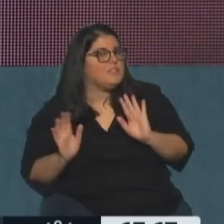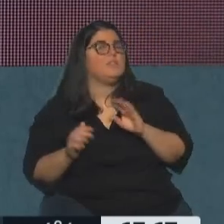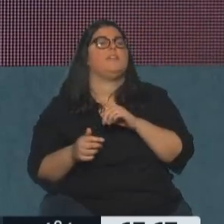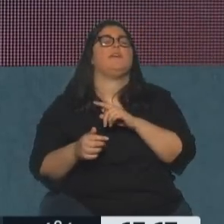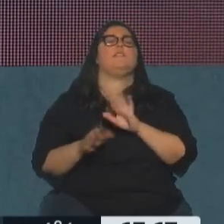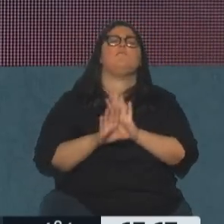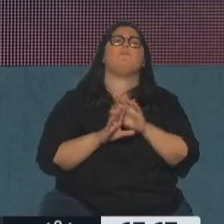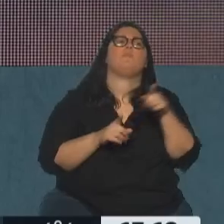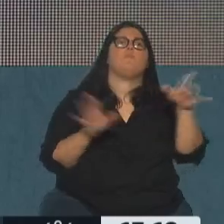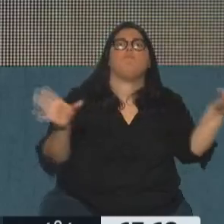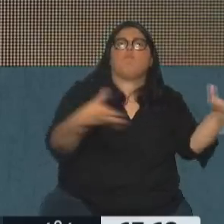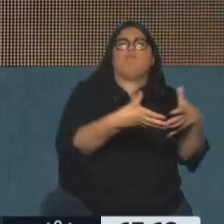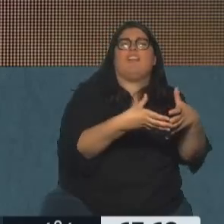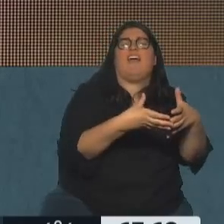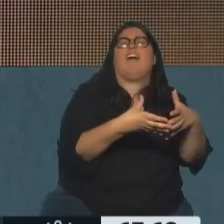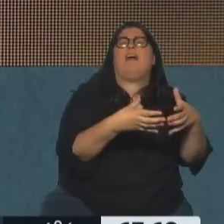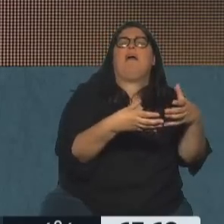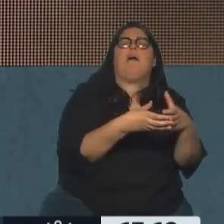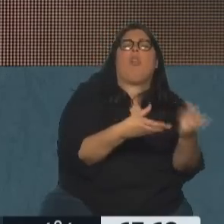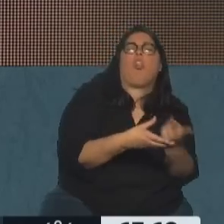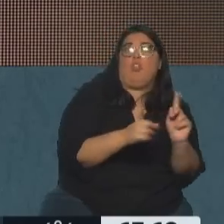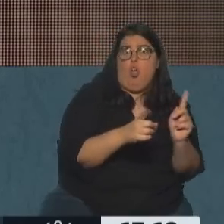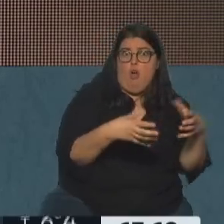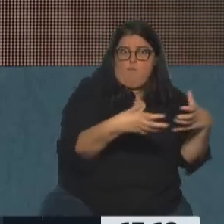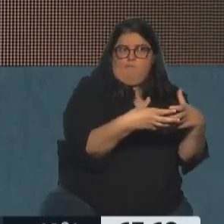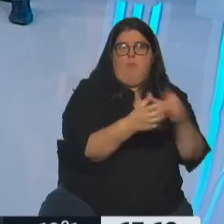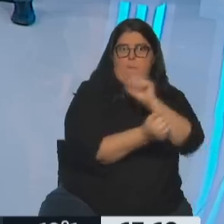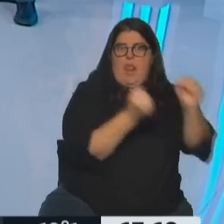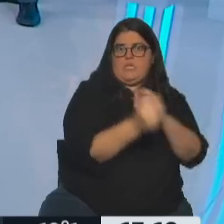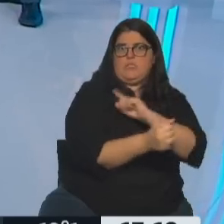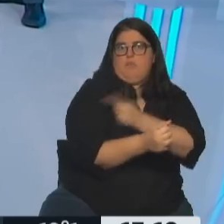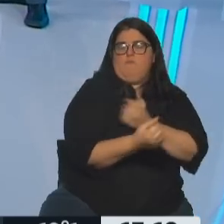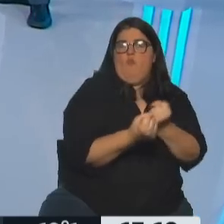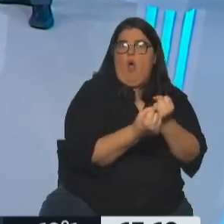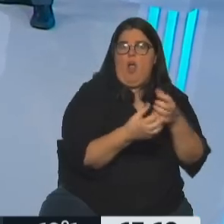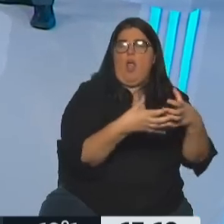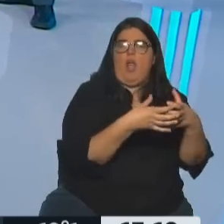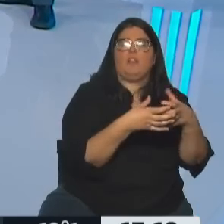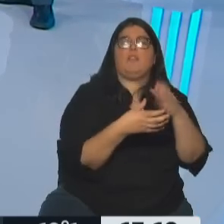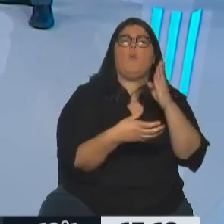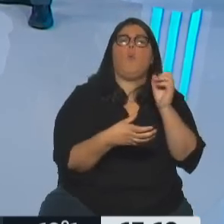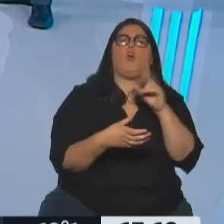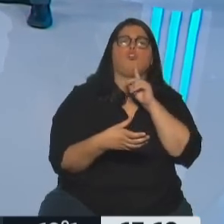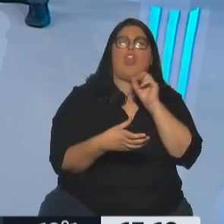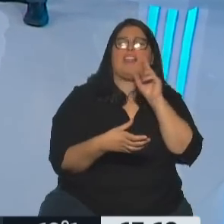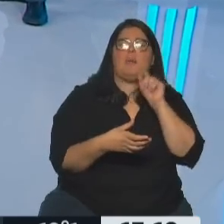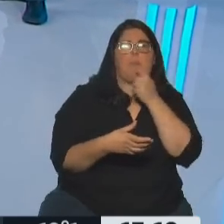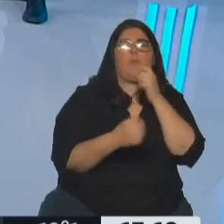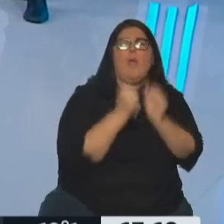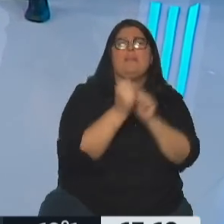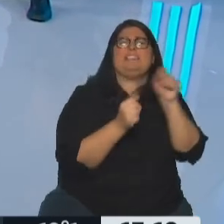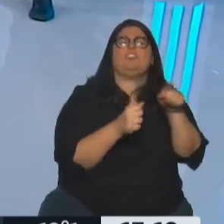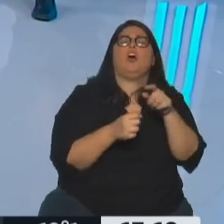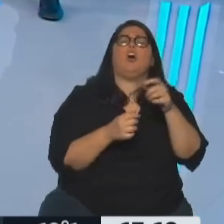de un sector menor, ¿no? Aparte hablamos de algunas multinacionales, por ejemplo, Votorantim, que es una multinacional